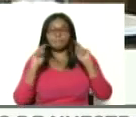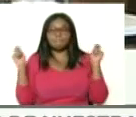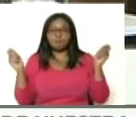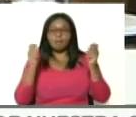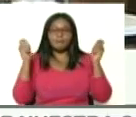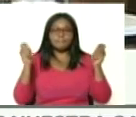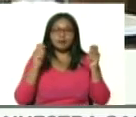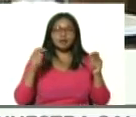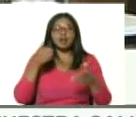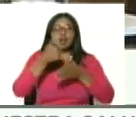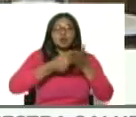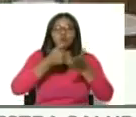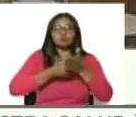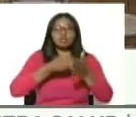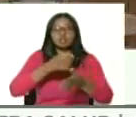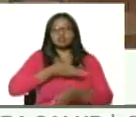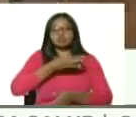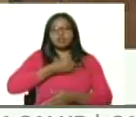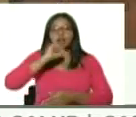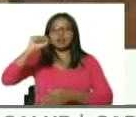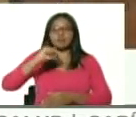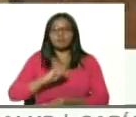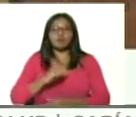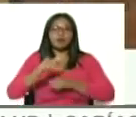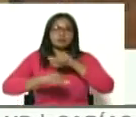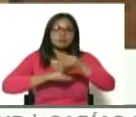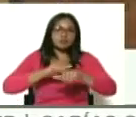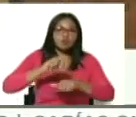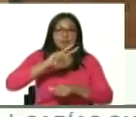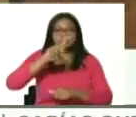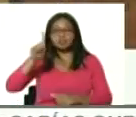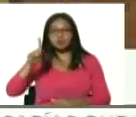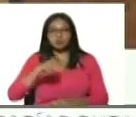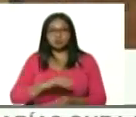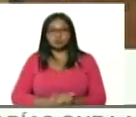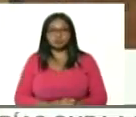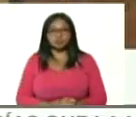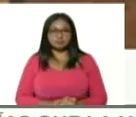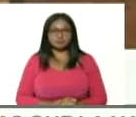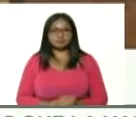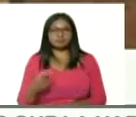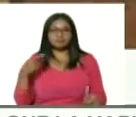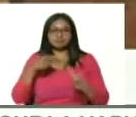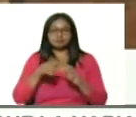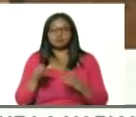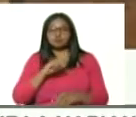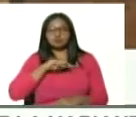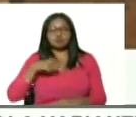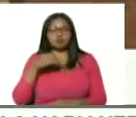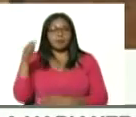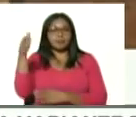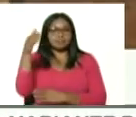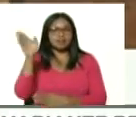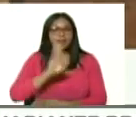por el socialismo del siglo XXI, el nuevo socialismo del siglo XXI. Llevamos la bandera con valentía,